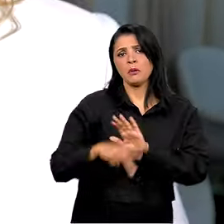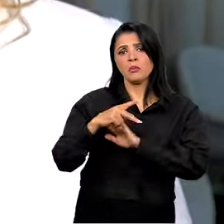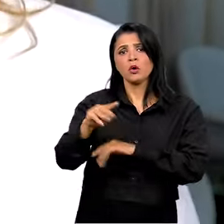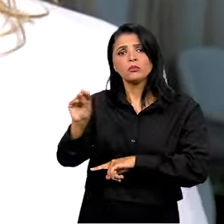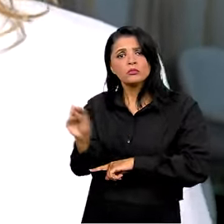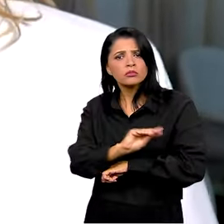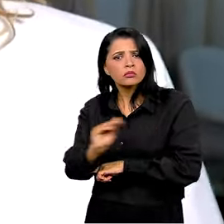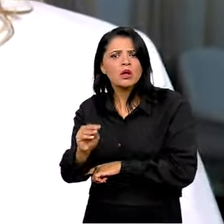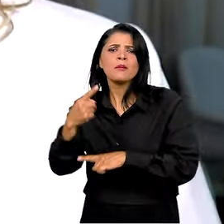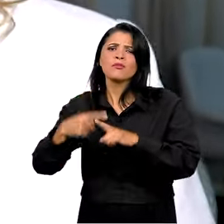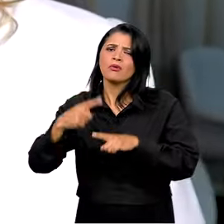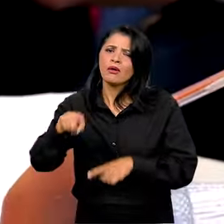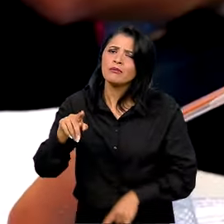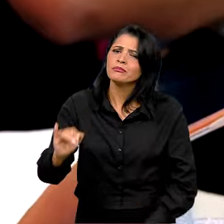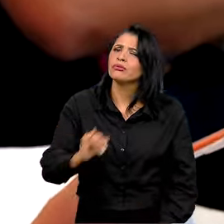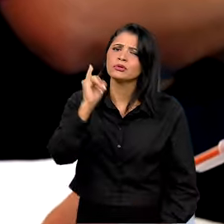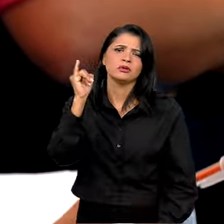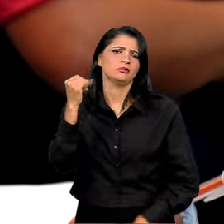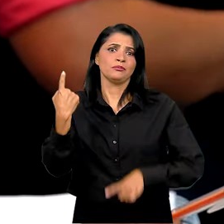paraid